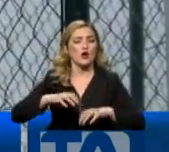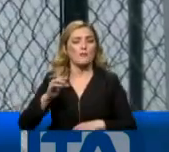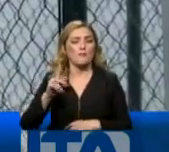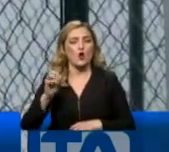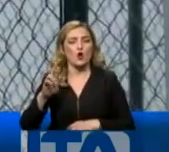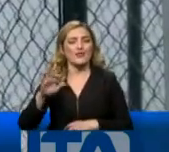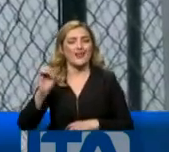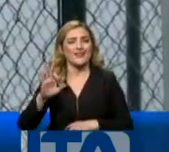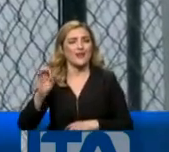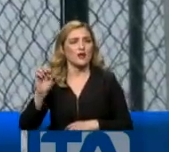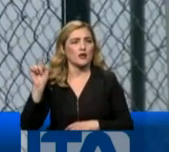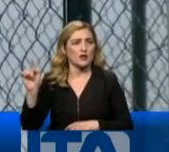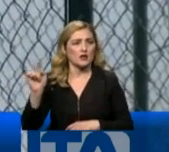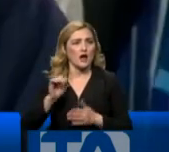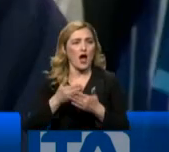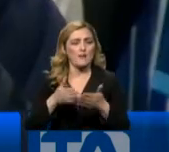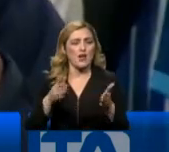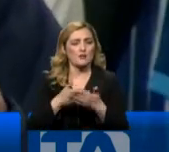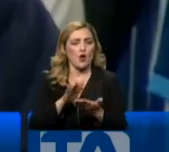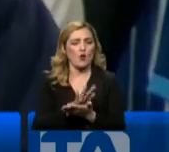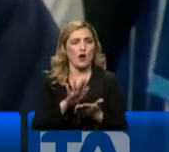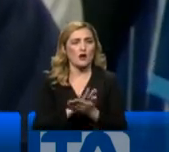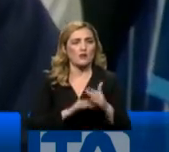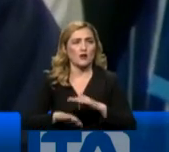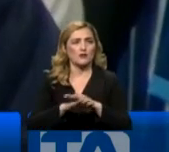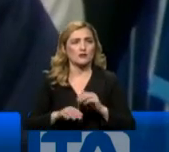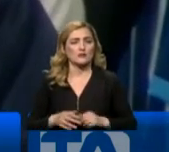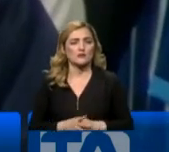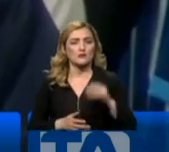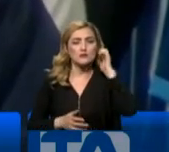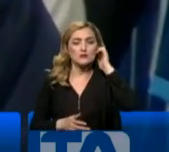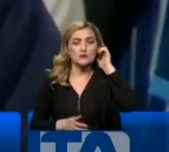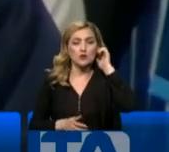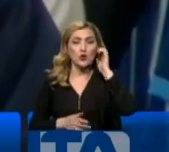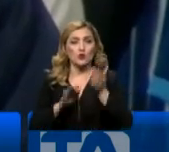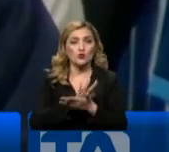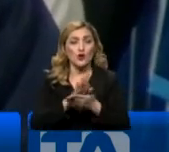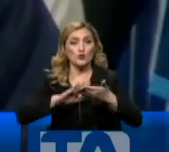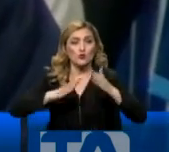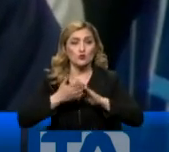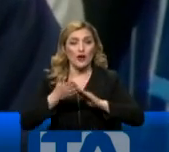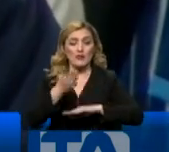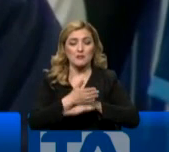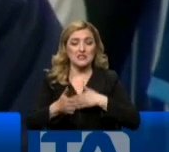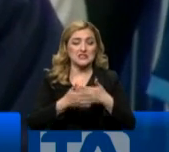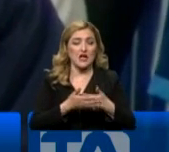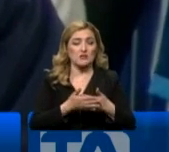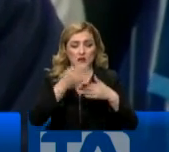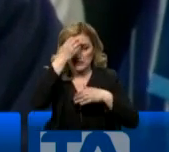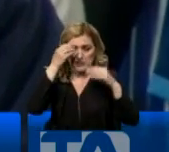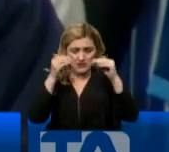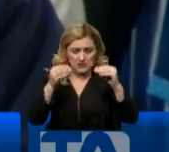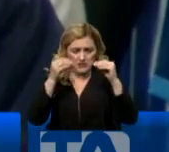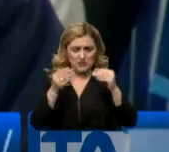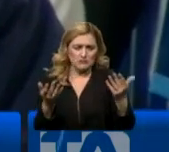de Educación Básica Teniente Hugo Ortiz. Estamos reabriendo las escuelas comunitarias porque no únicamente sirven para educar